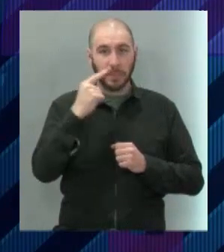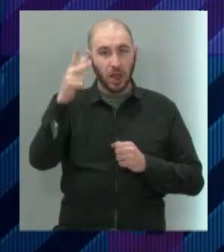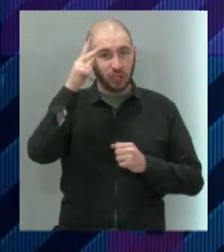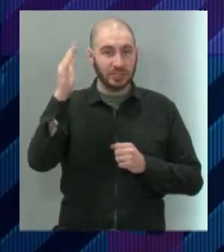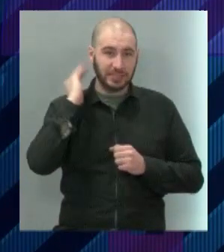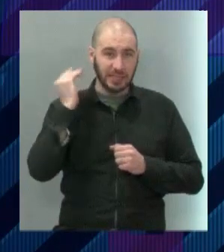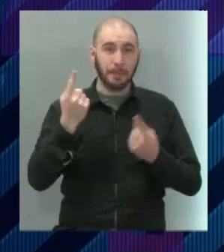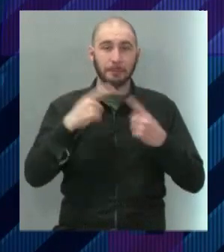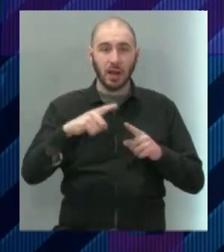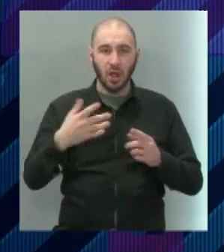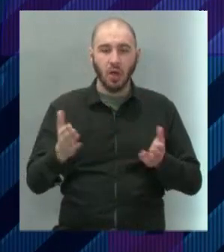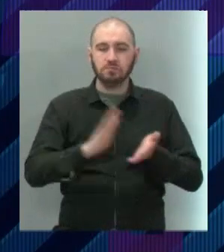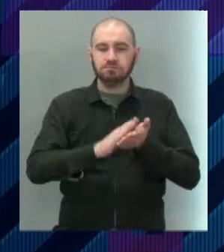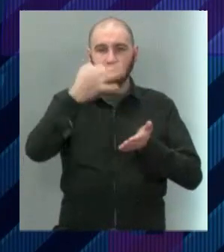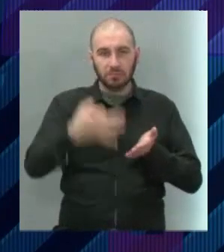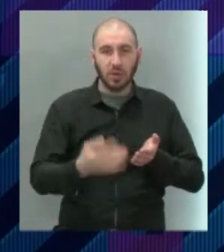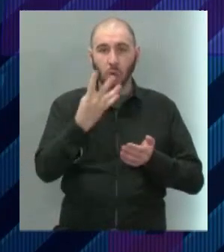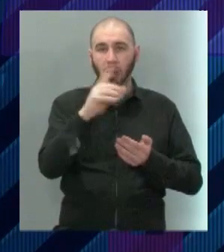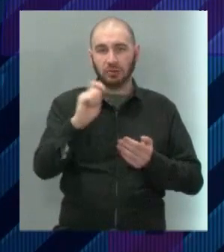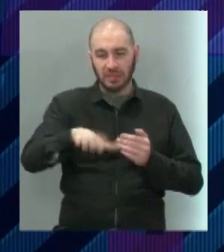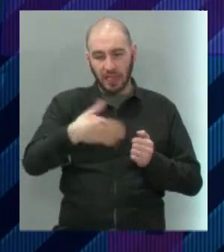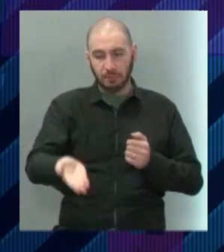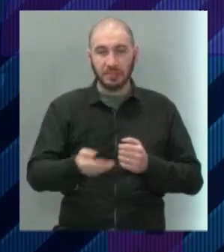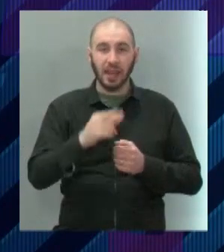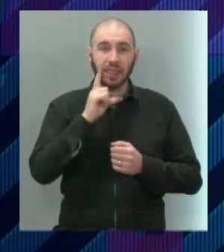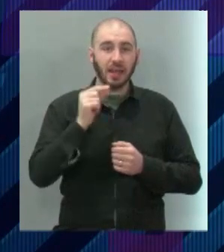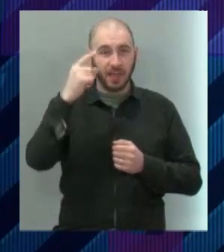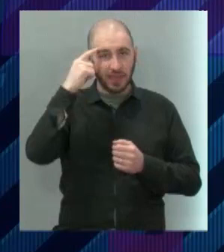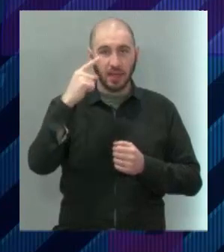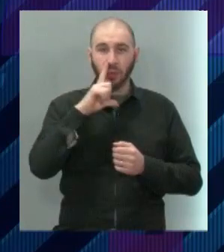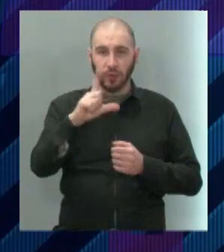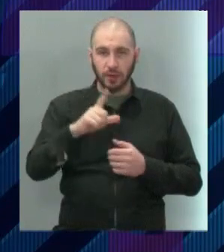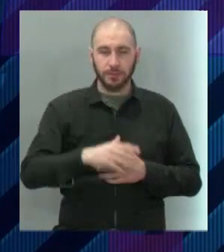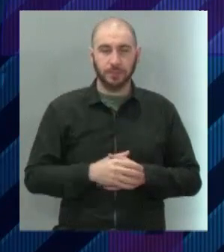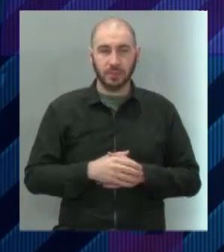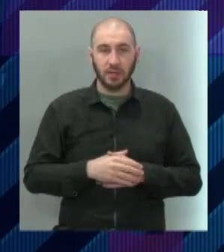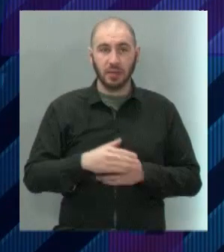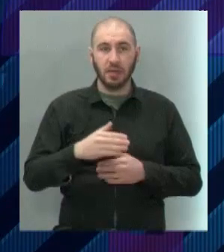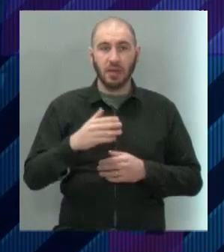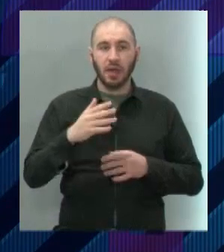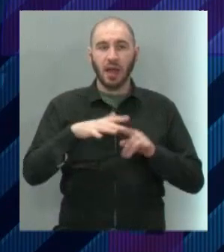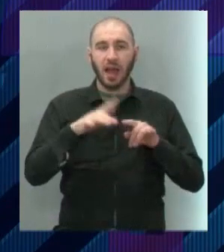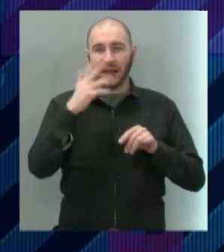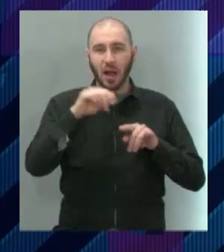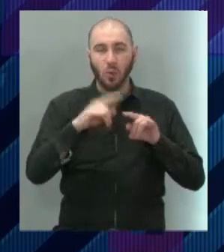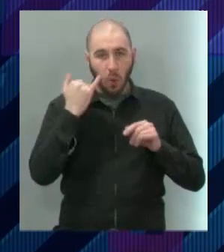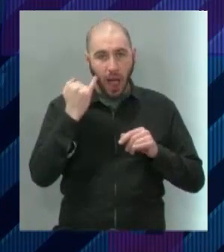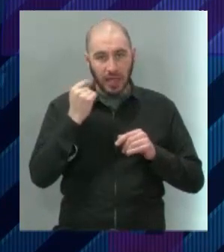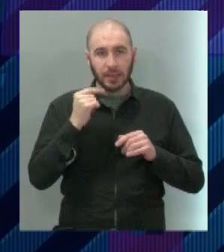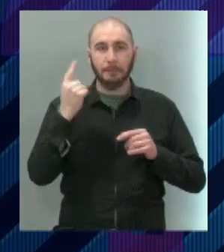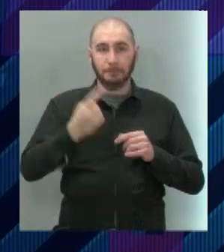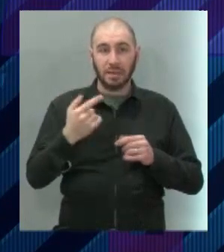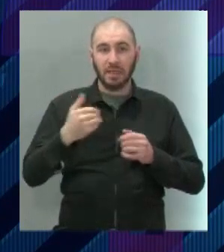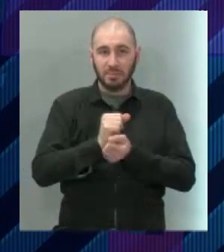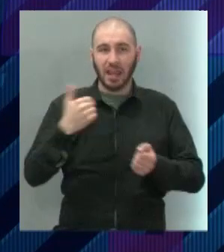1816, pero logró concretarse 4 meses después, el 10 de julio. Hawái fue la primera nación que reconoció la